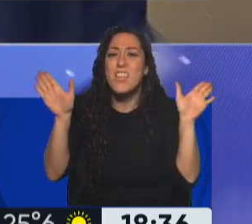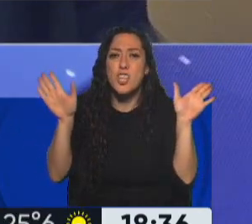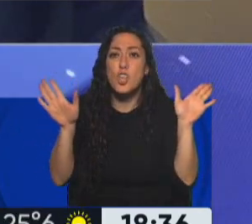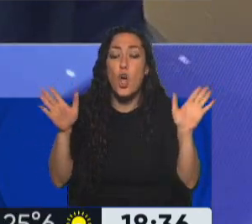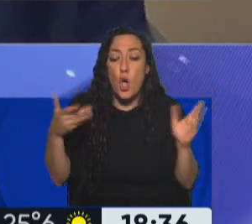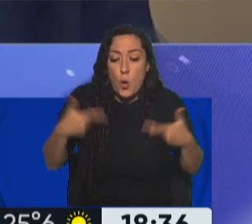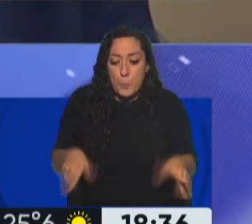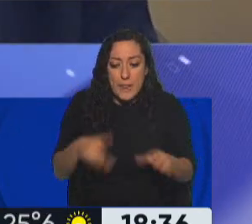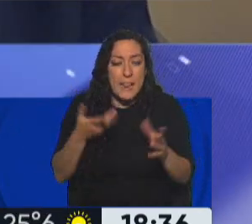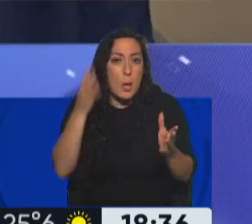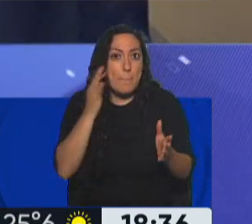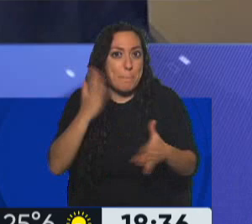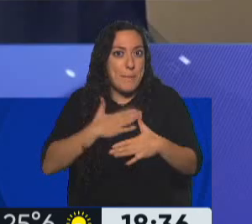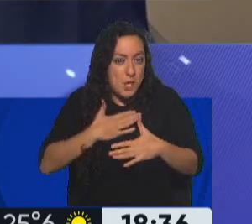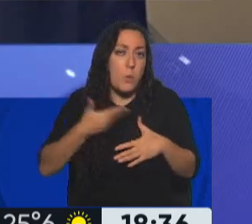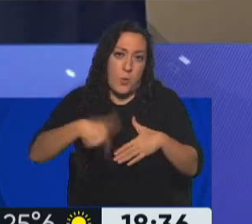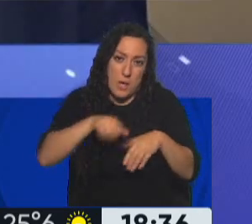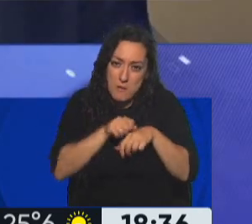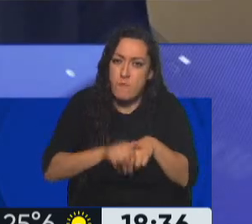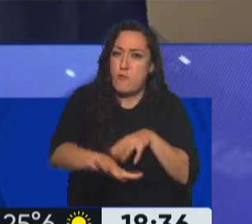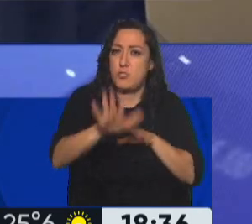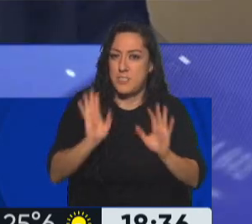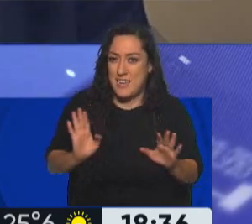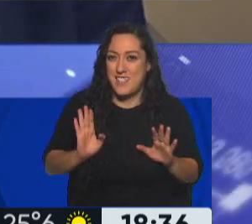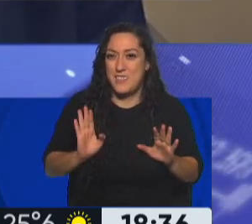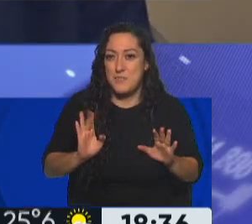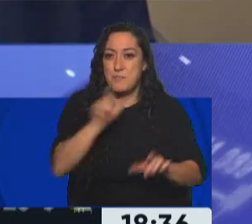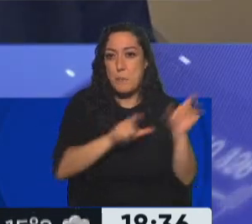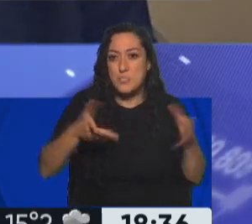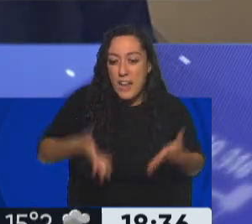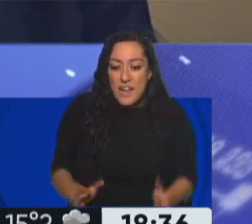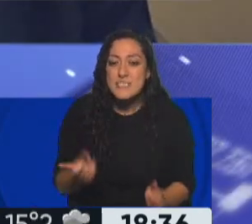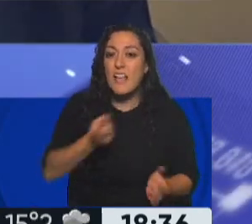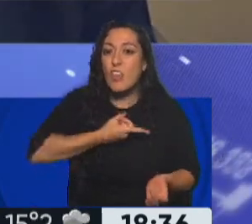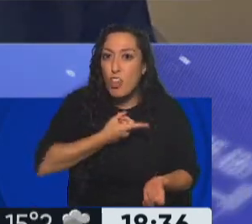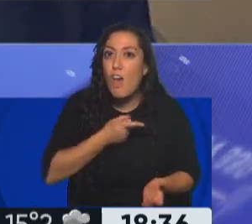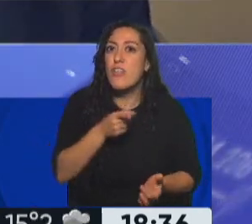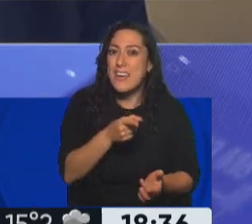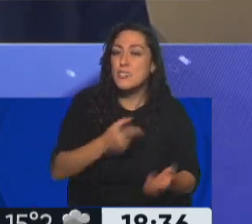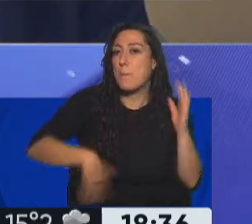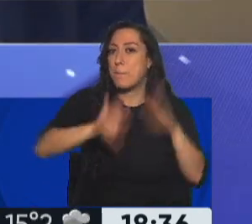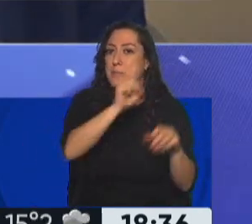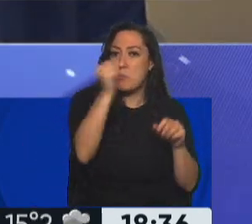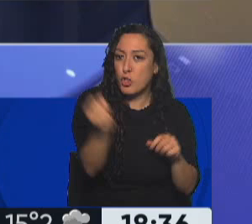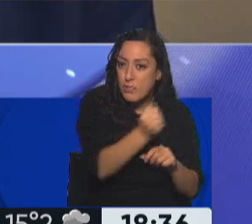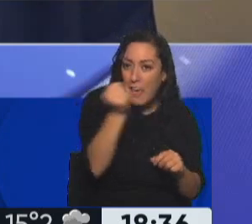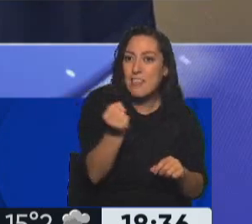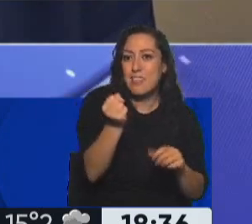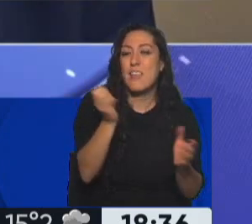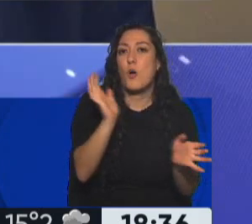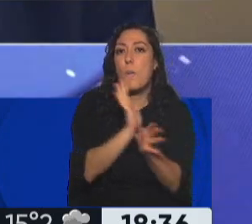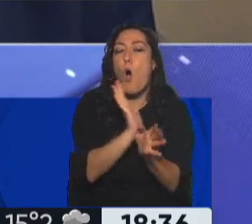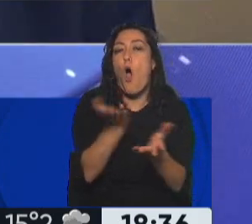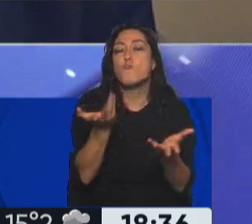va a influir, ¿no? Yo creo que la nacionalidad, yo creo que lo que va a pesar más es poder continuar esta